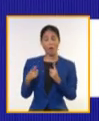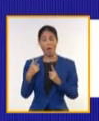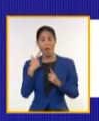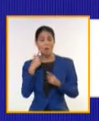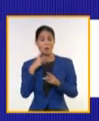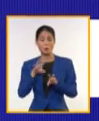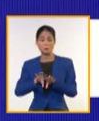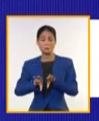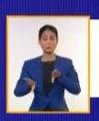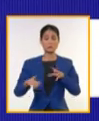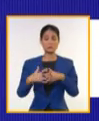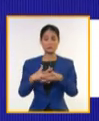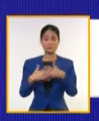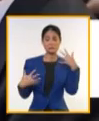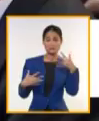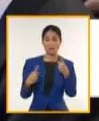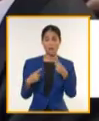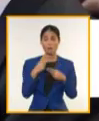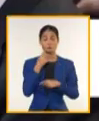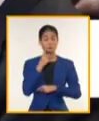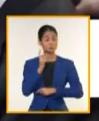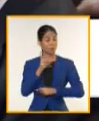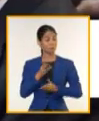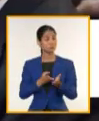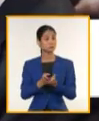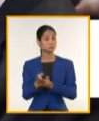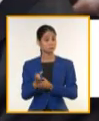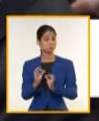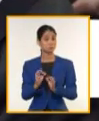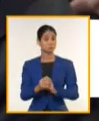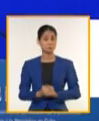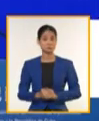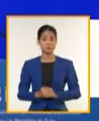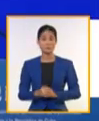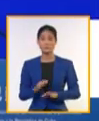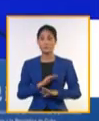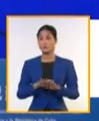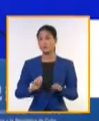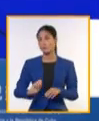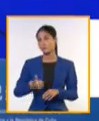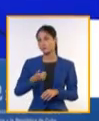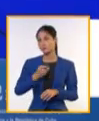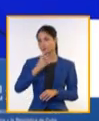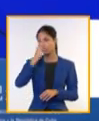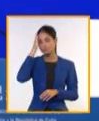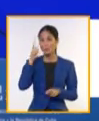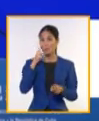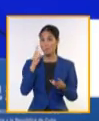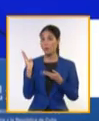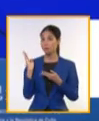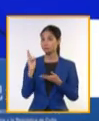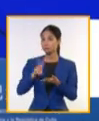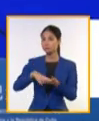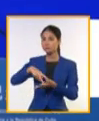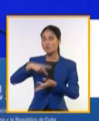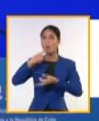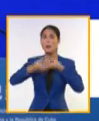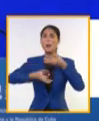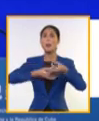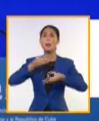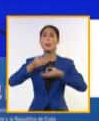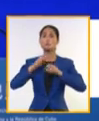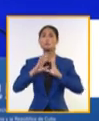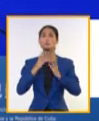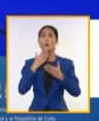apoyar a Cuba en su camino socialista. Por su parte, el presidente cubano evocó los principales hitos de los vínculos bilaterales a